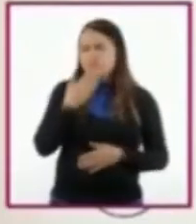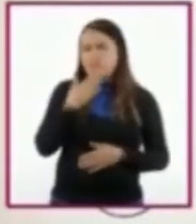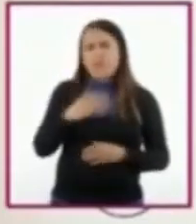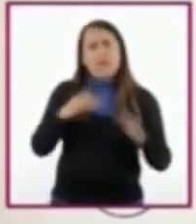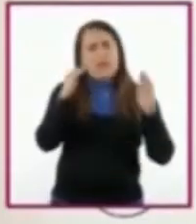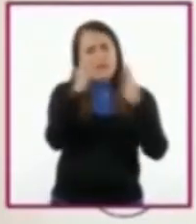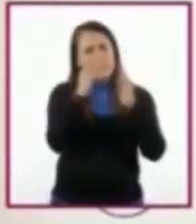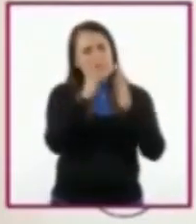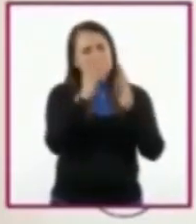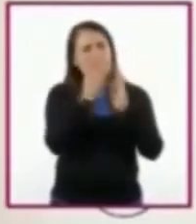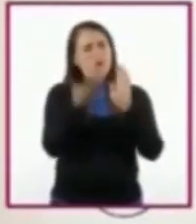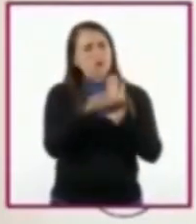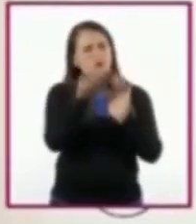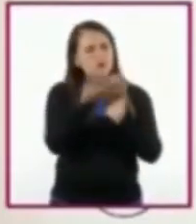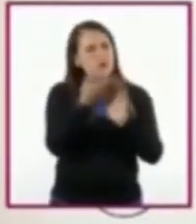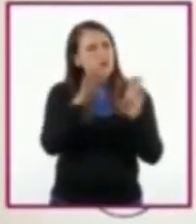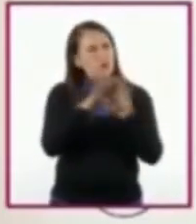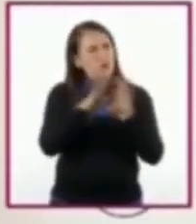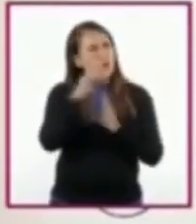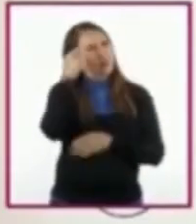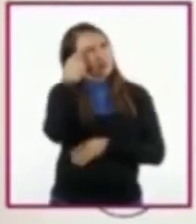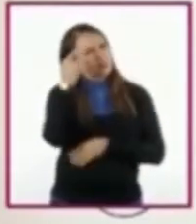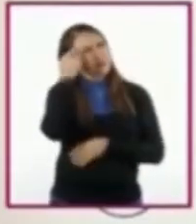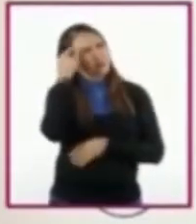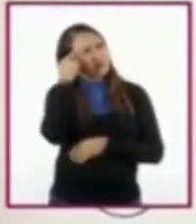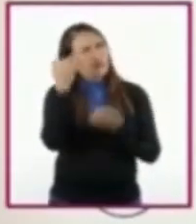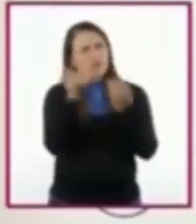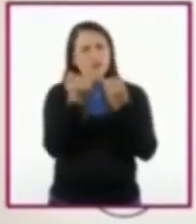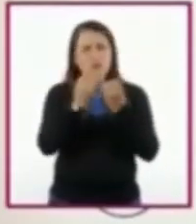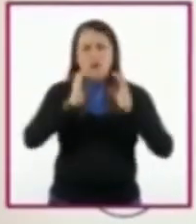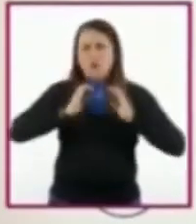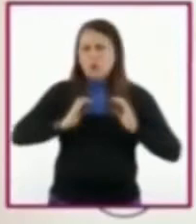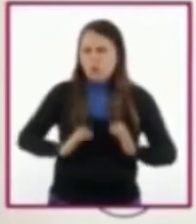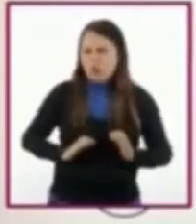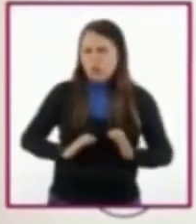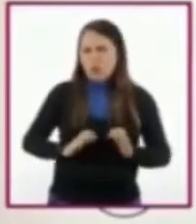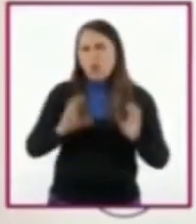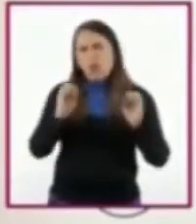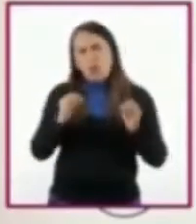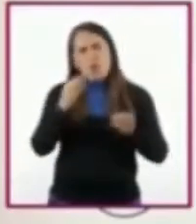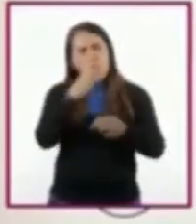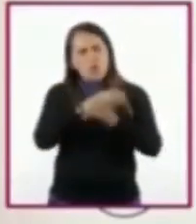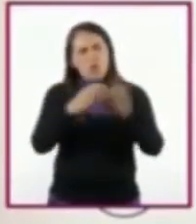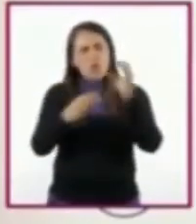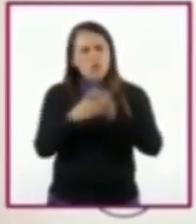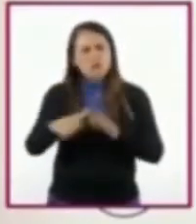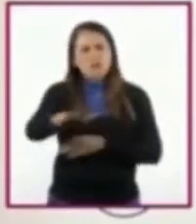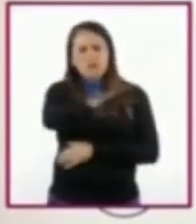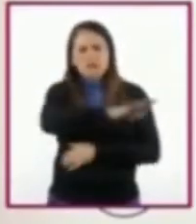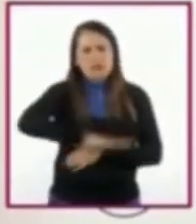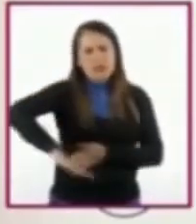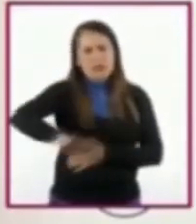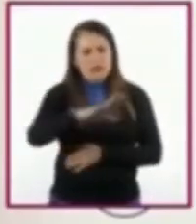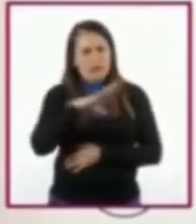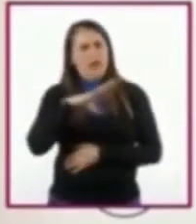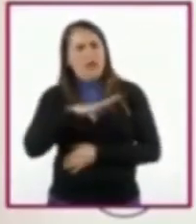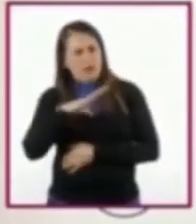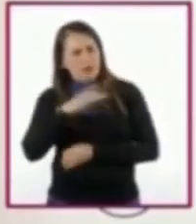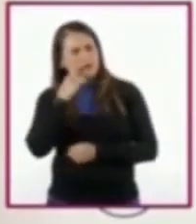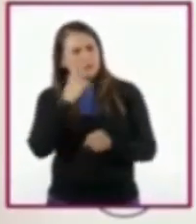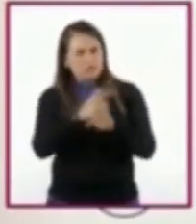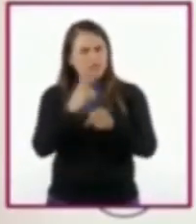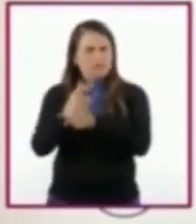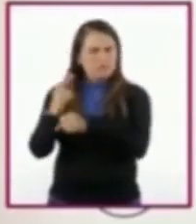refugios recurriendo a su inteligencia y a su cuerpo, así como a los recursos que le proporcionaba el entorno. A partir de